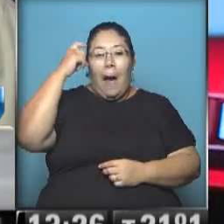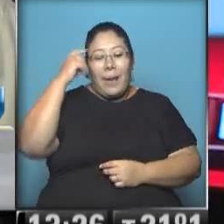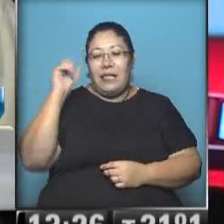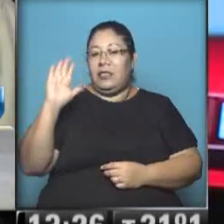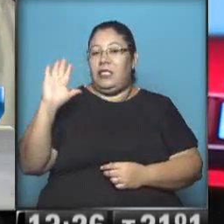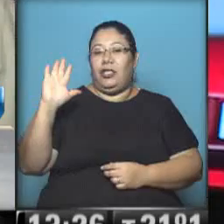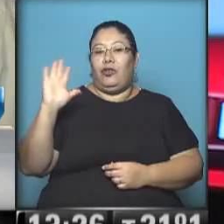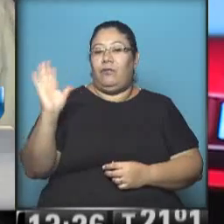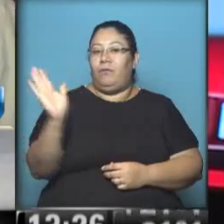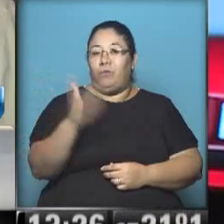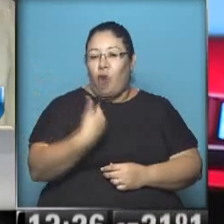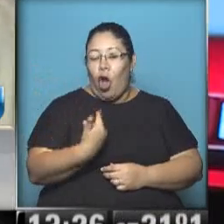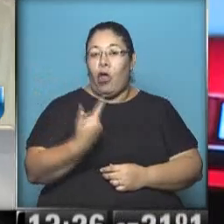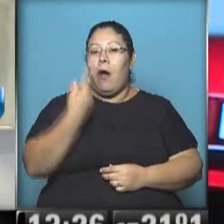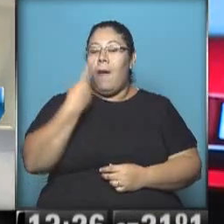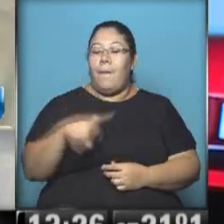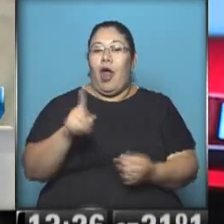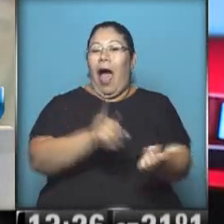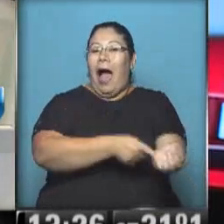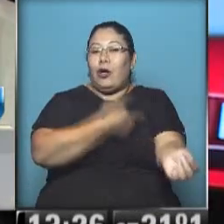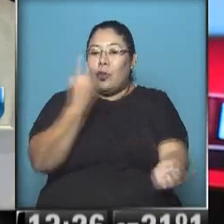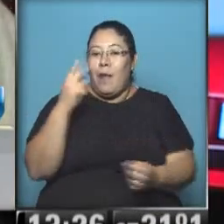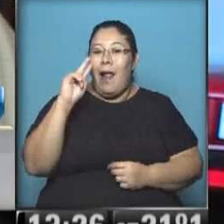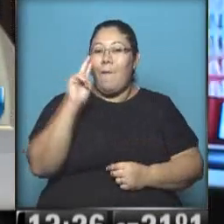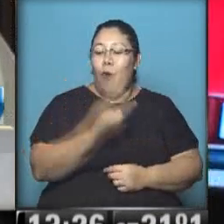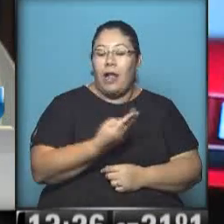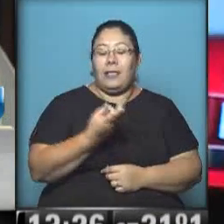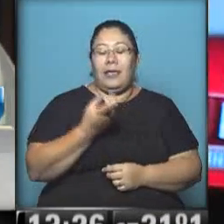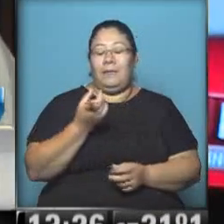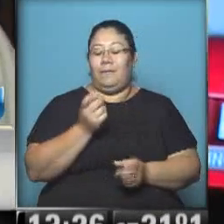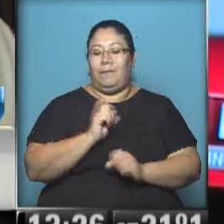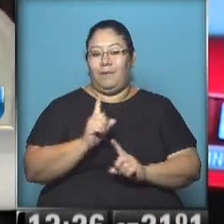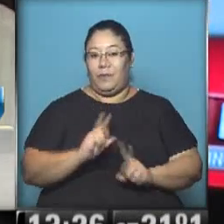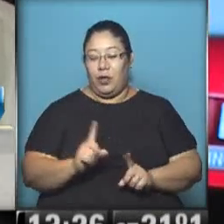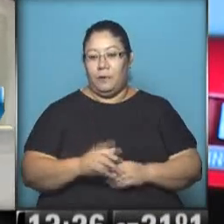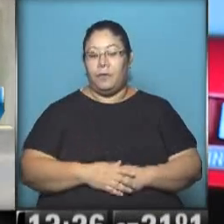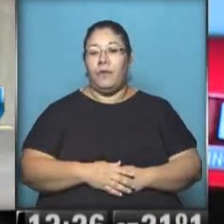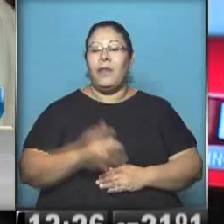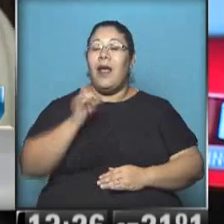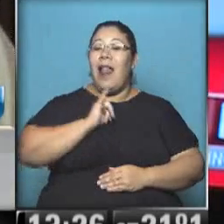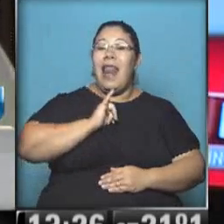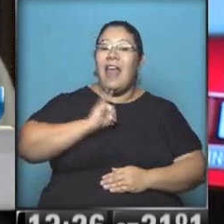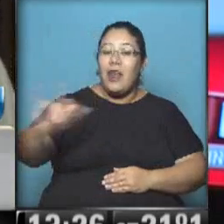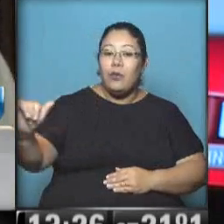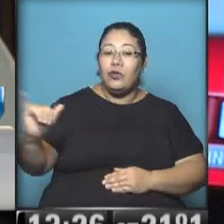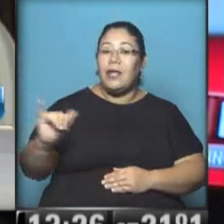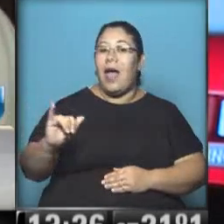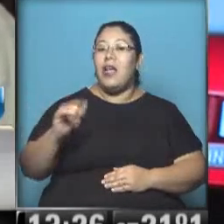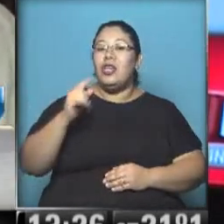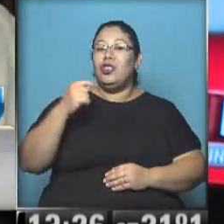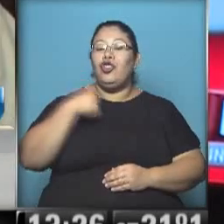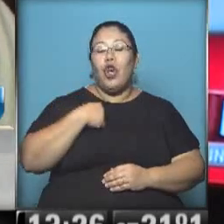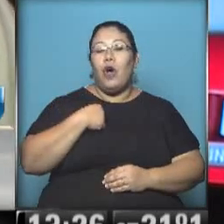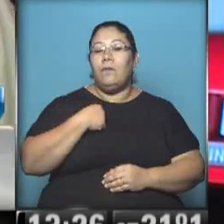la consternación es inevitable. Respecto de los dichos de la denuncia, digo exactamente lo mismo que dije la semana pasada, es ridícula